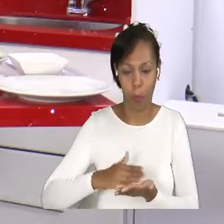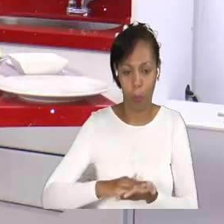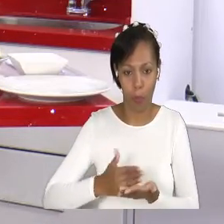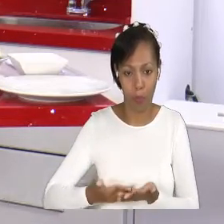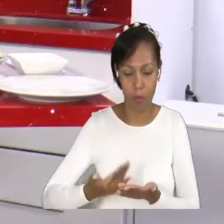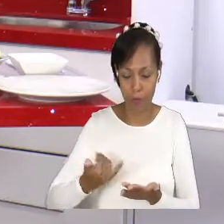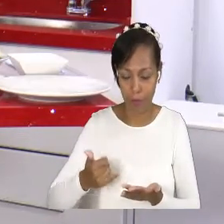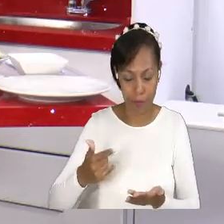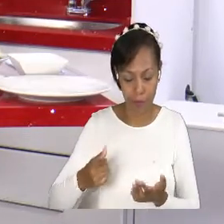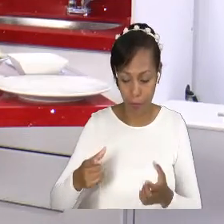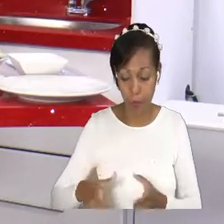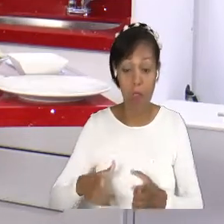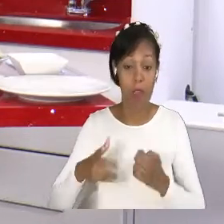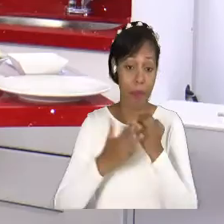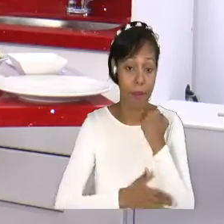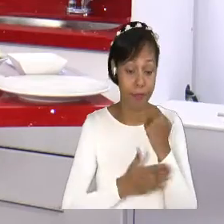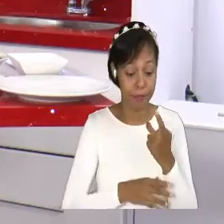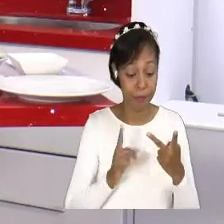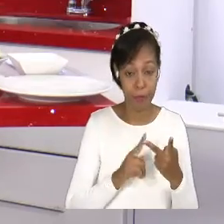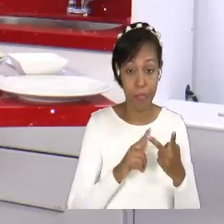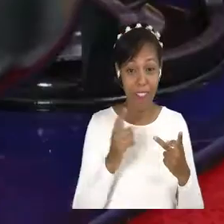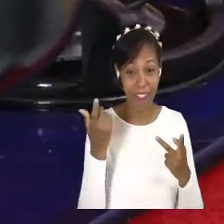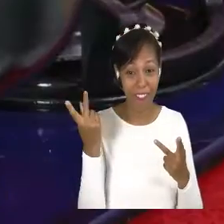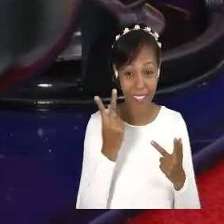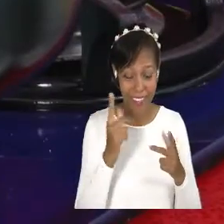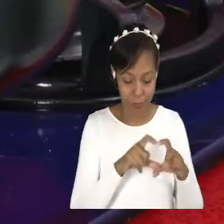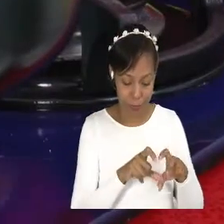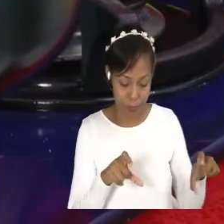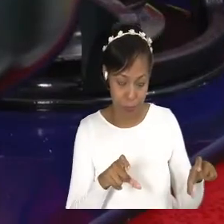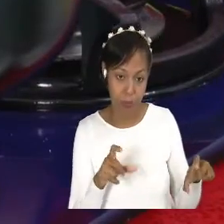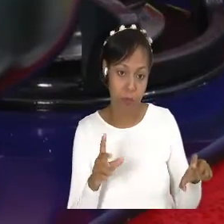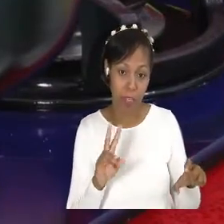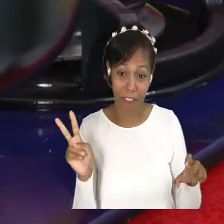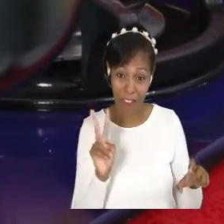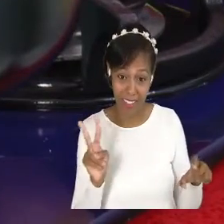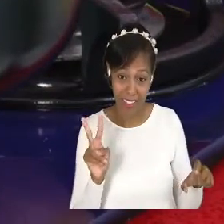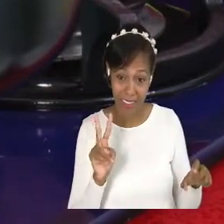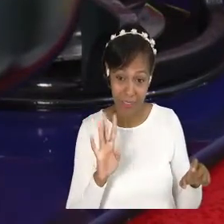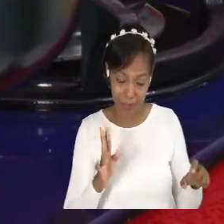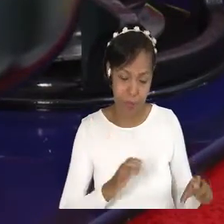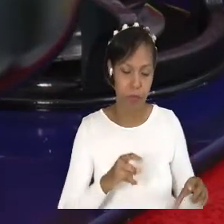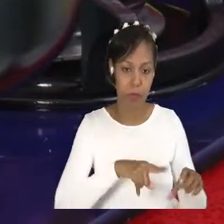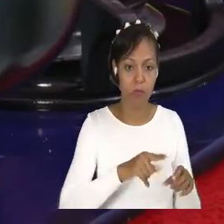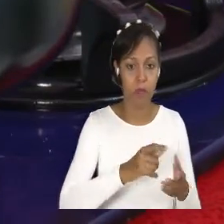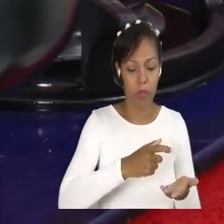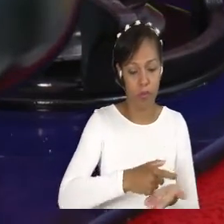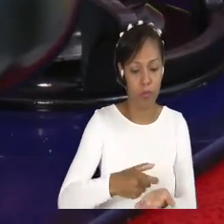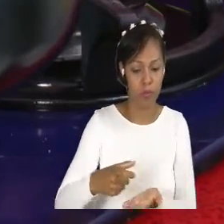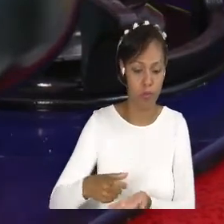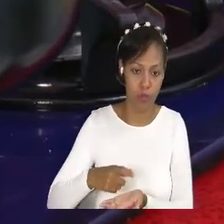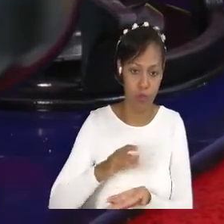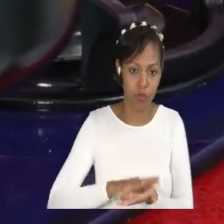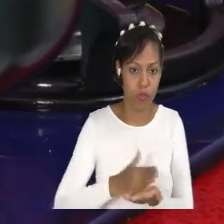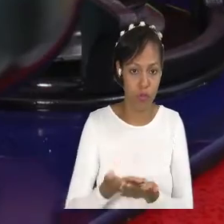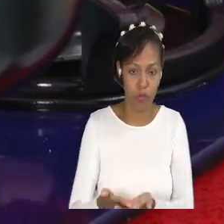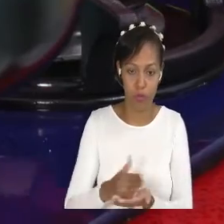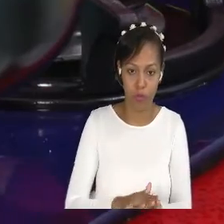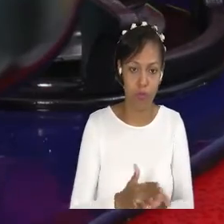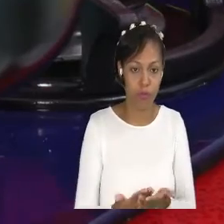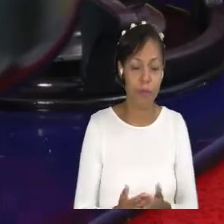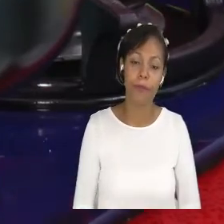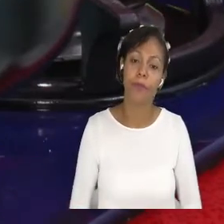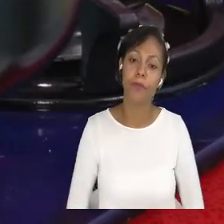calabacines. Por este lado, entonces, si quieres, me colaboras con el tomate. Listo, pues. Como lo hemos hecho en programas anteriores. Sí, para sentirme útil.